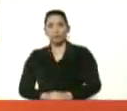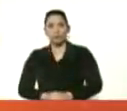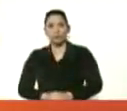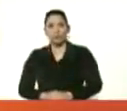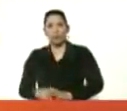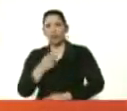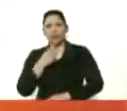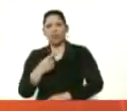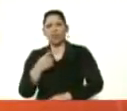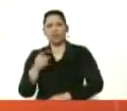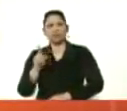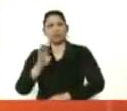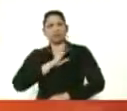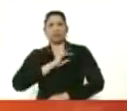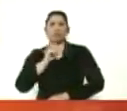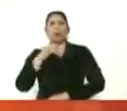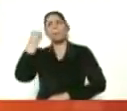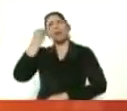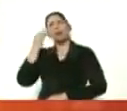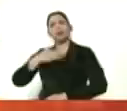dice, no creo que me contagie.